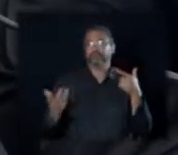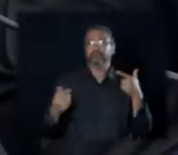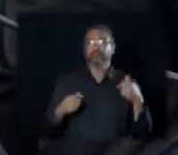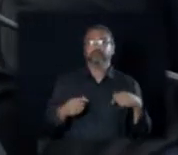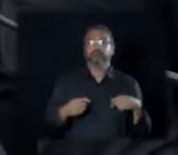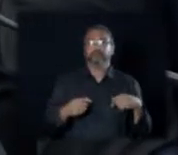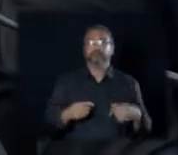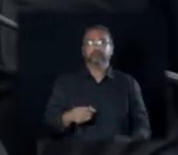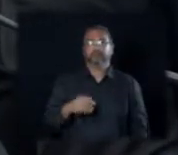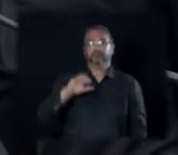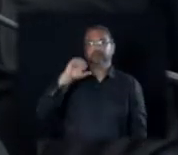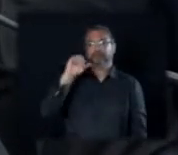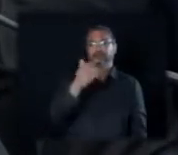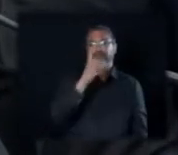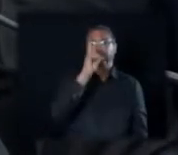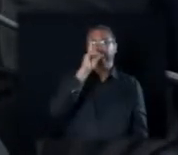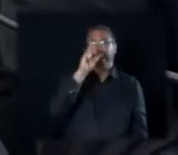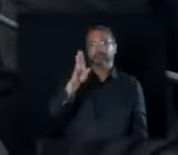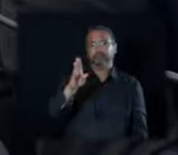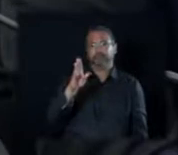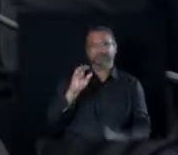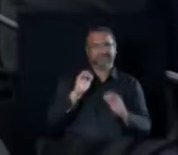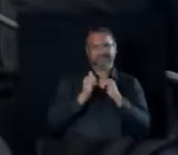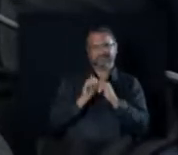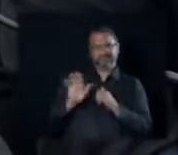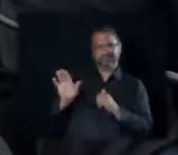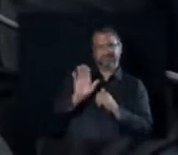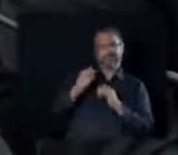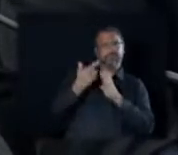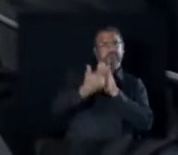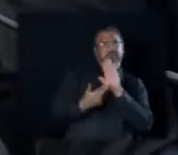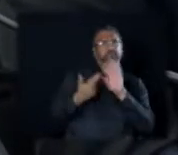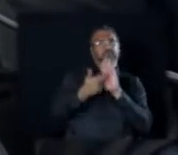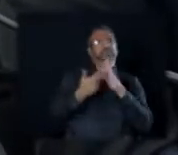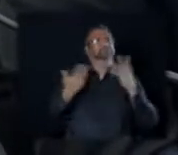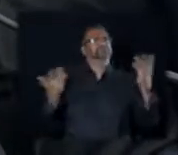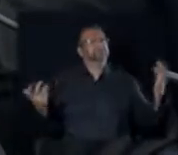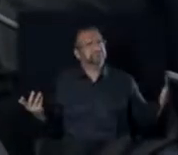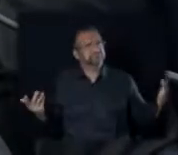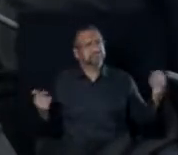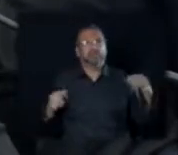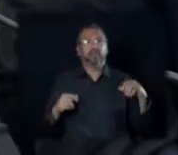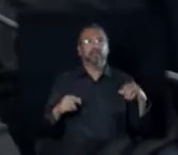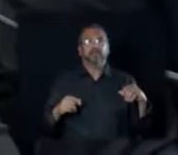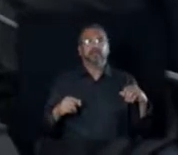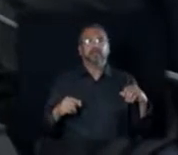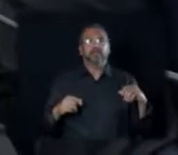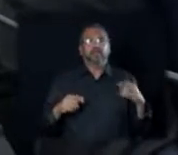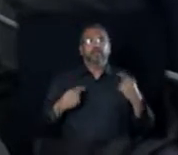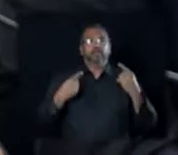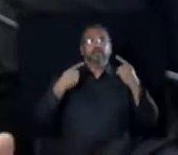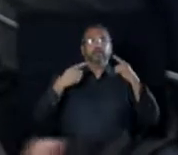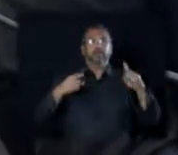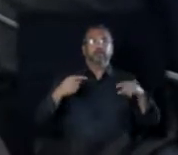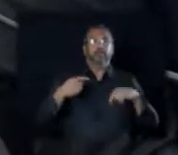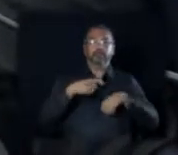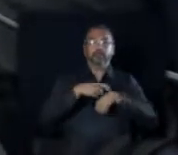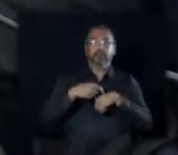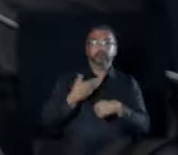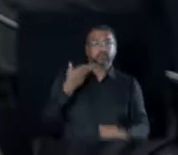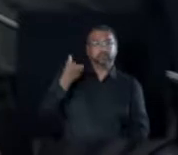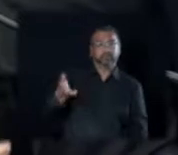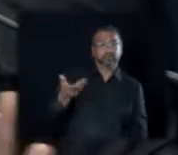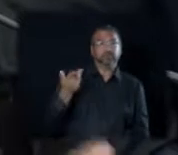discusión es el rol del Banco Gubernamental de Fomento en todo esto. Porque en el periodo en que yo estuve